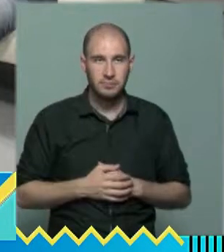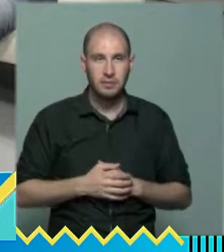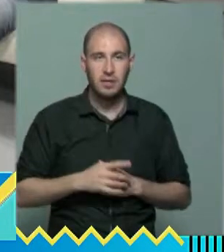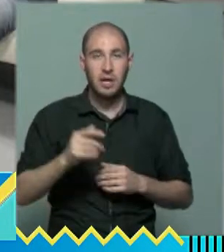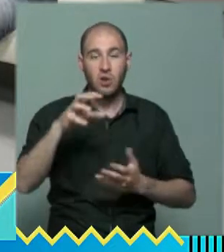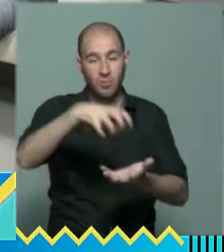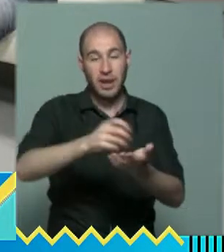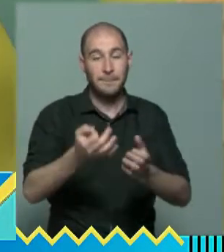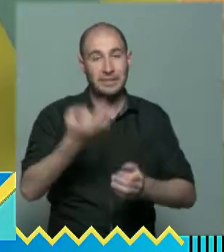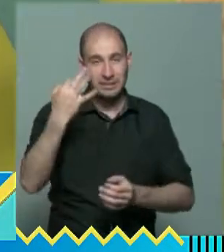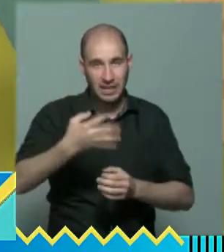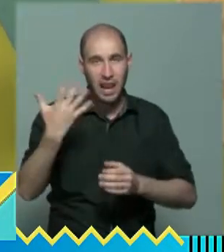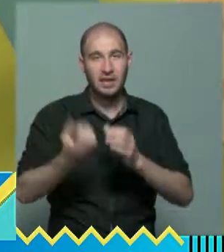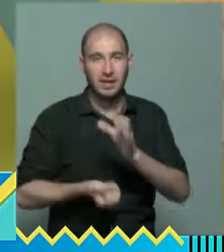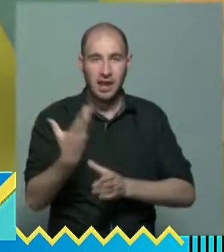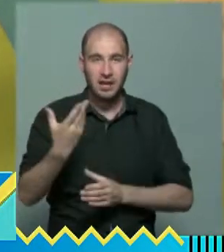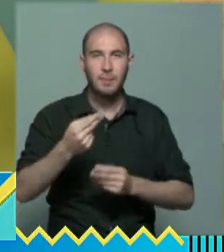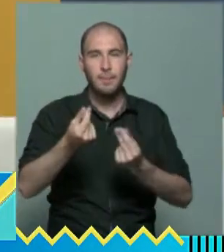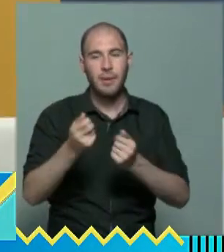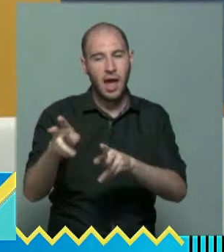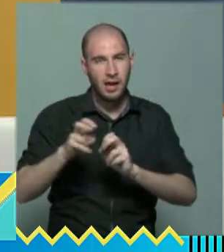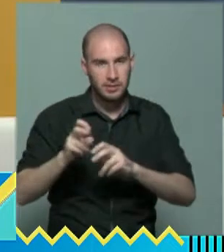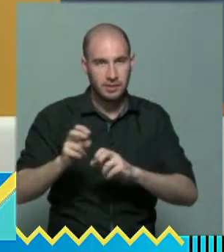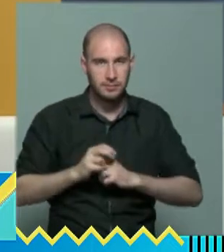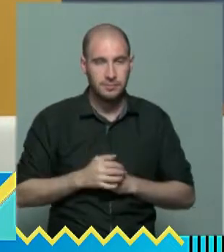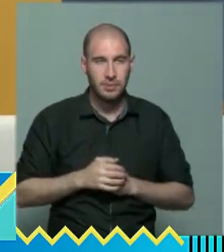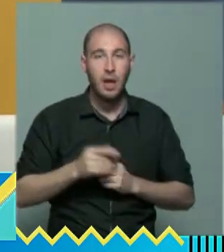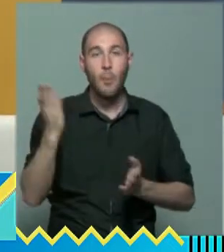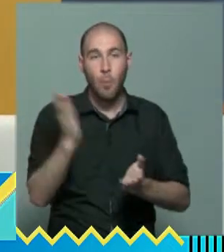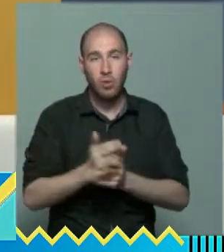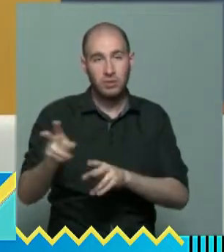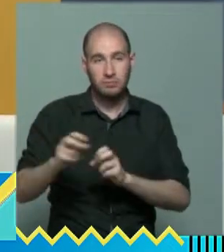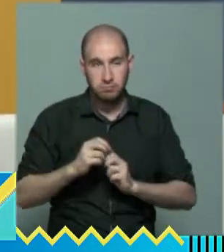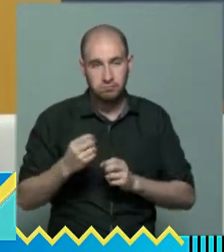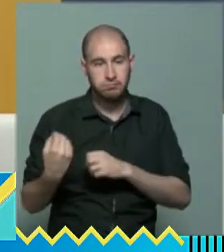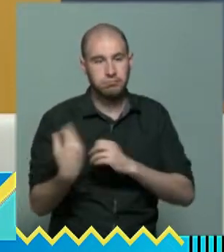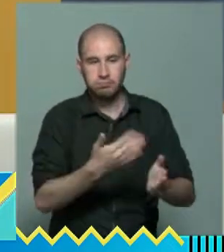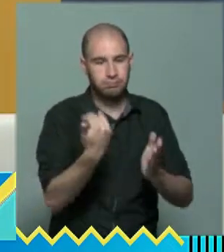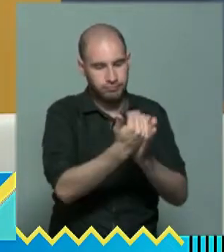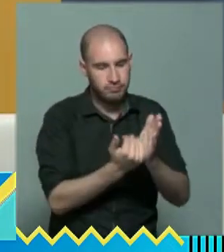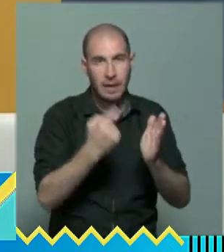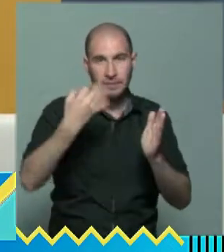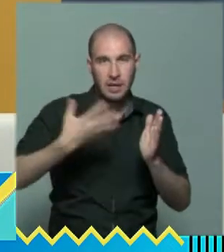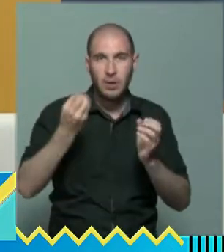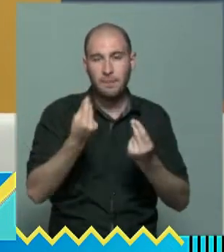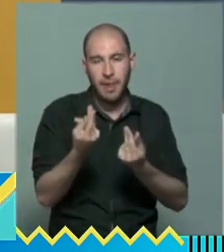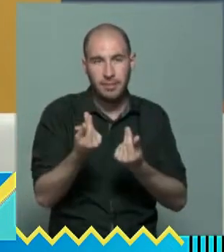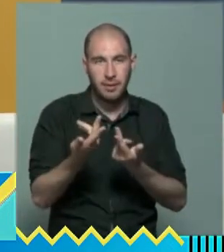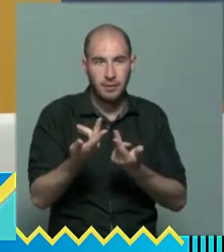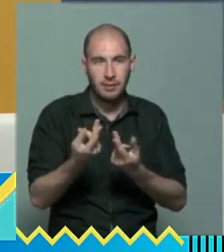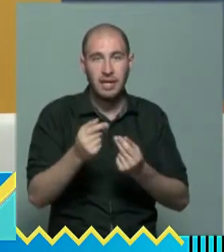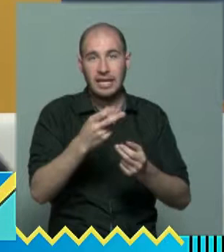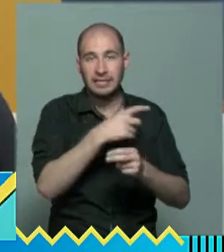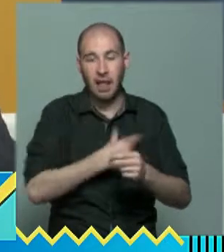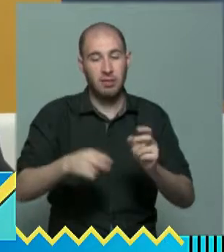un área específica y que todos estos recursos que se suman por multa tengan afectación específica, porque si no la plata entra